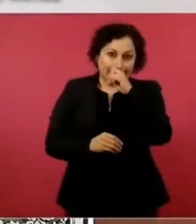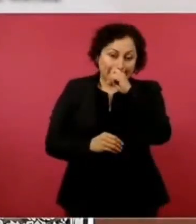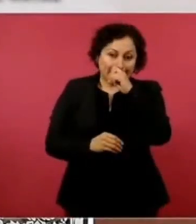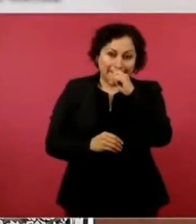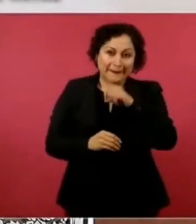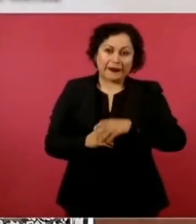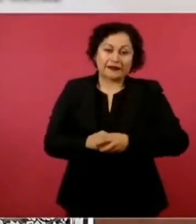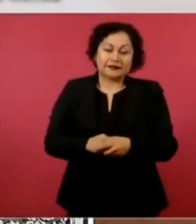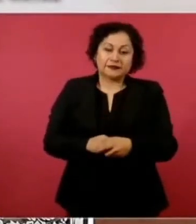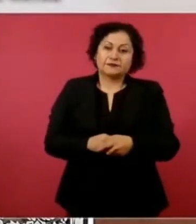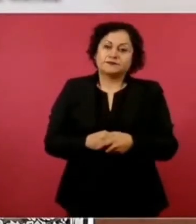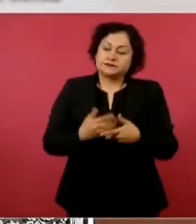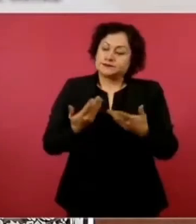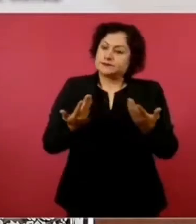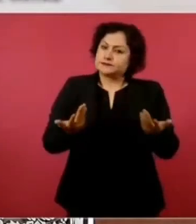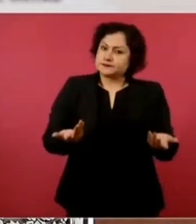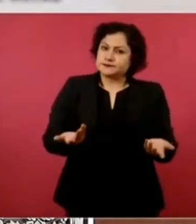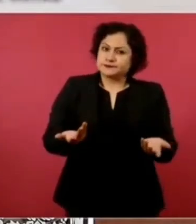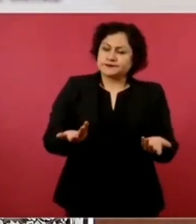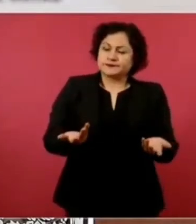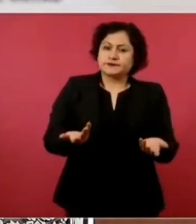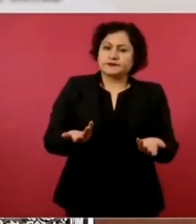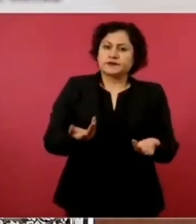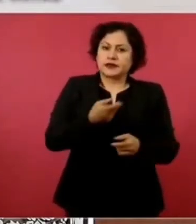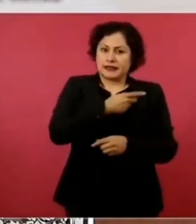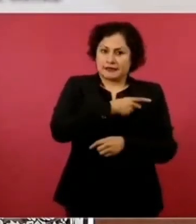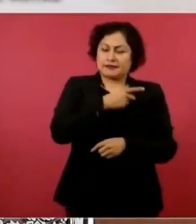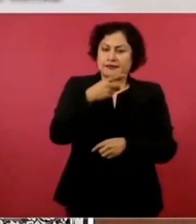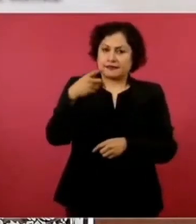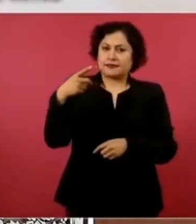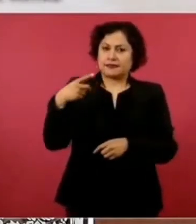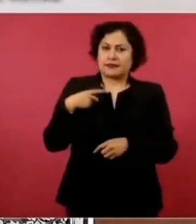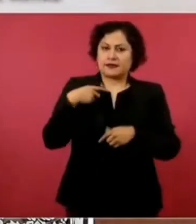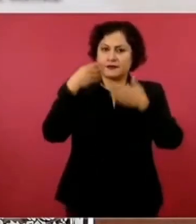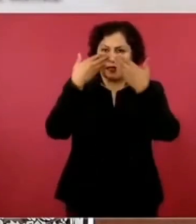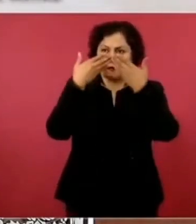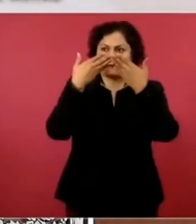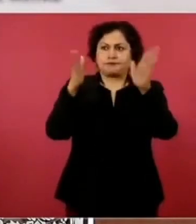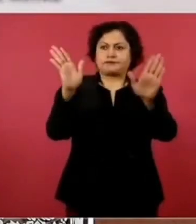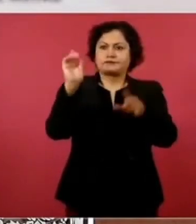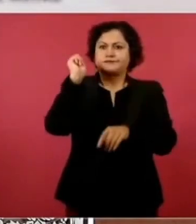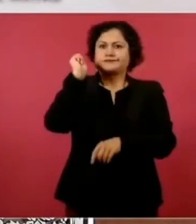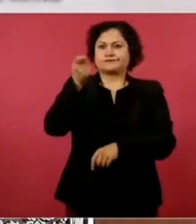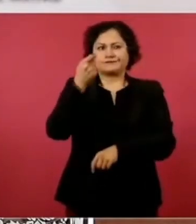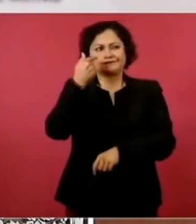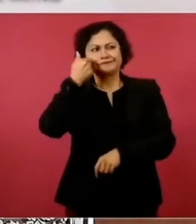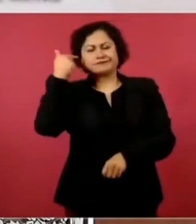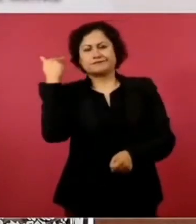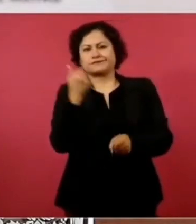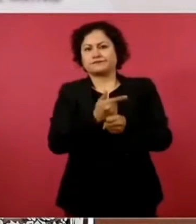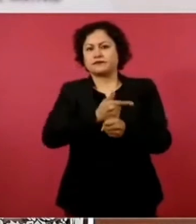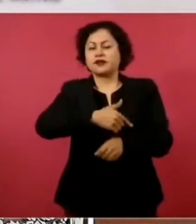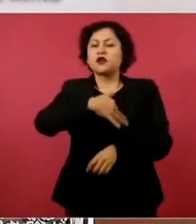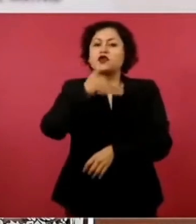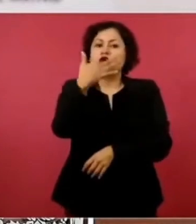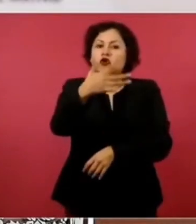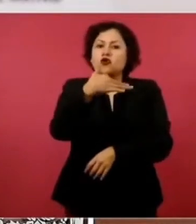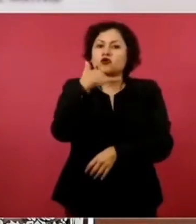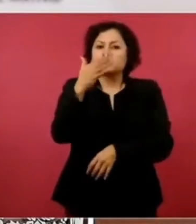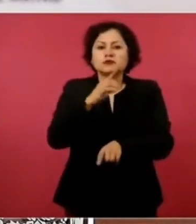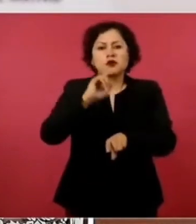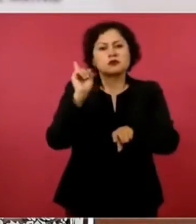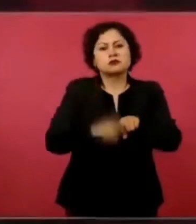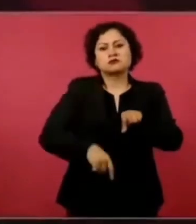sí, para que haya cultura anticorrupción y de honradez, tiene que haber